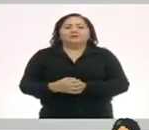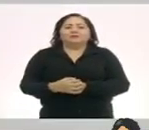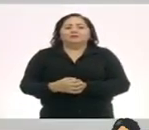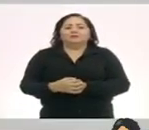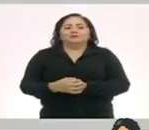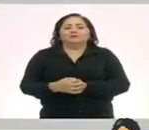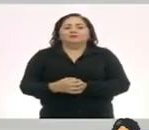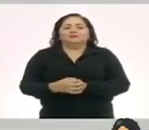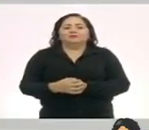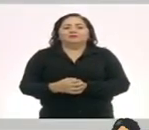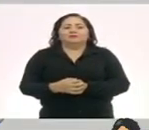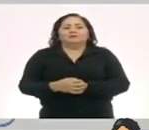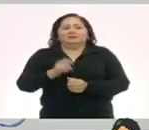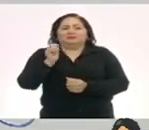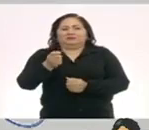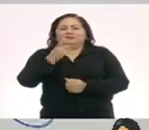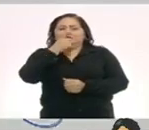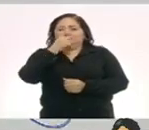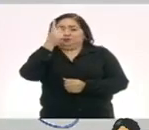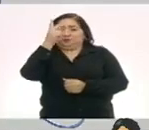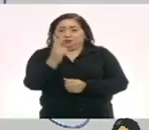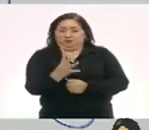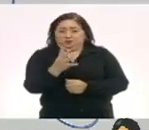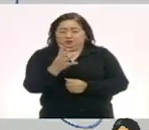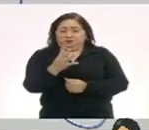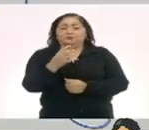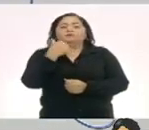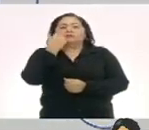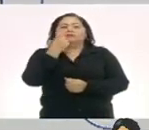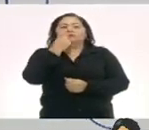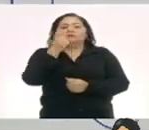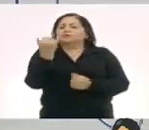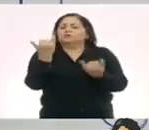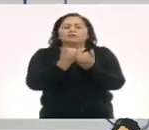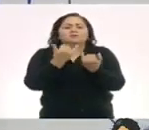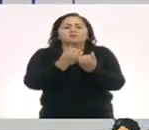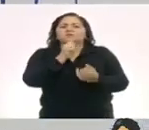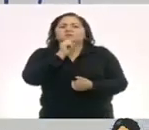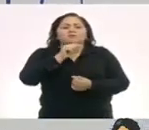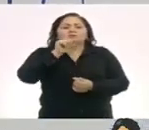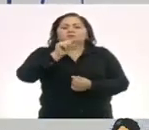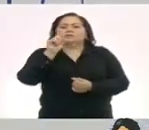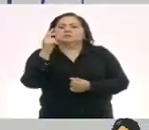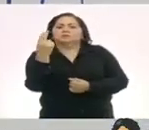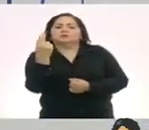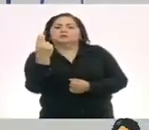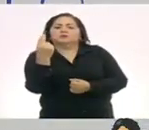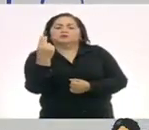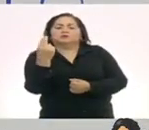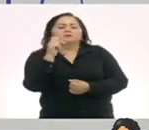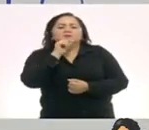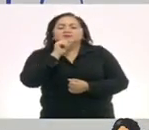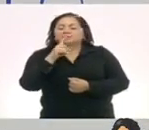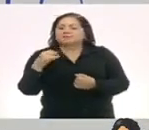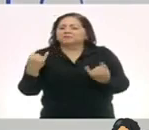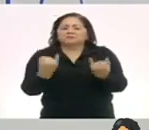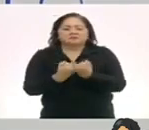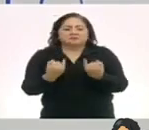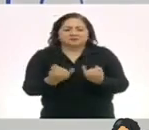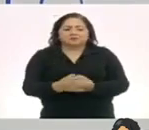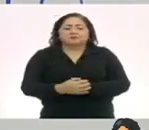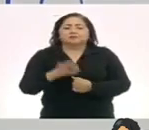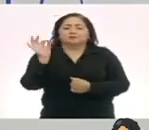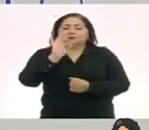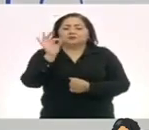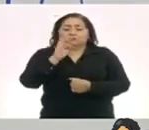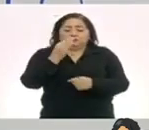20, 0. 0. Por lo tanto, un cuarto es lo mismo que 25 centésimos. Uh-huh. Muy bien. Si